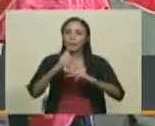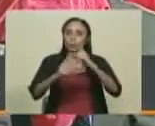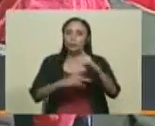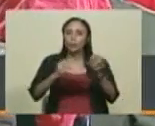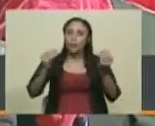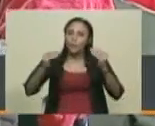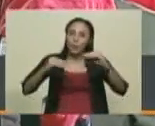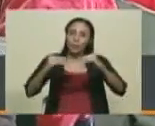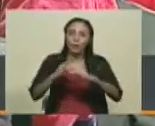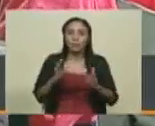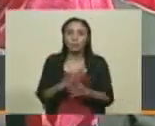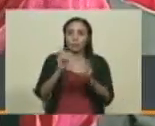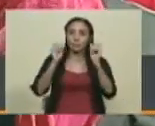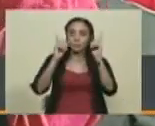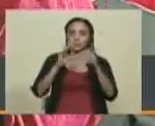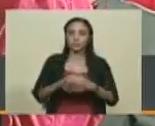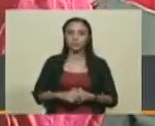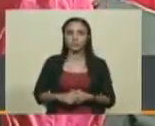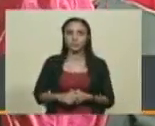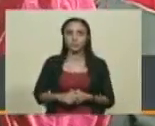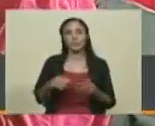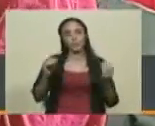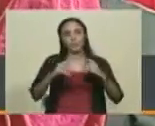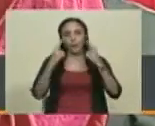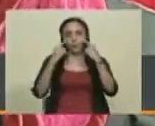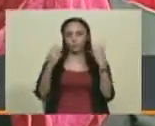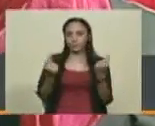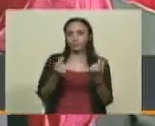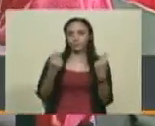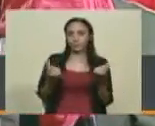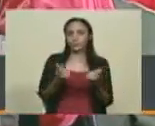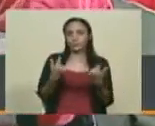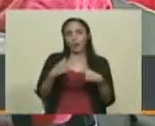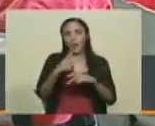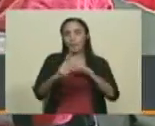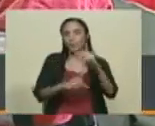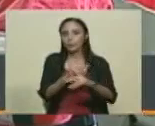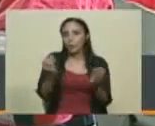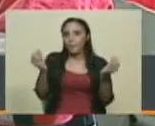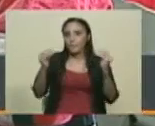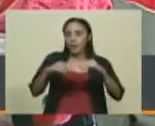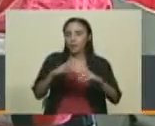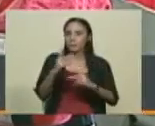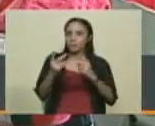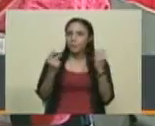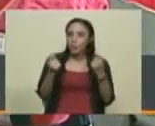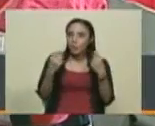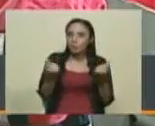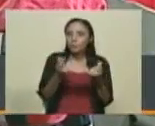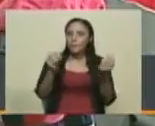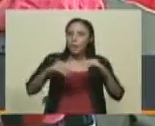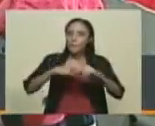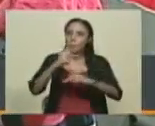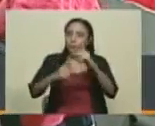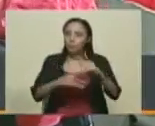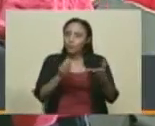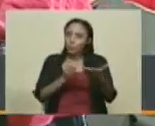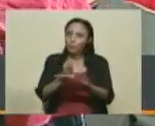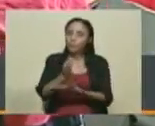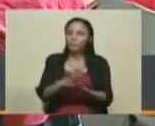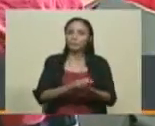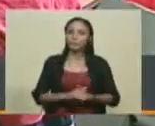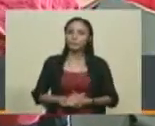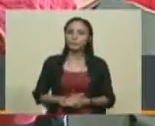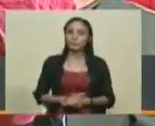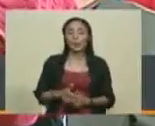impactar entonces en ser más llamativo comercialmente nuestra producción. Si nuestra producción